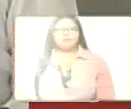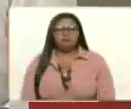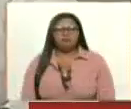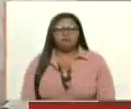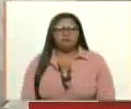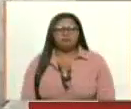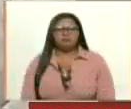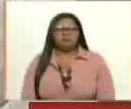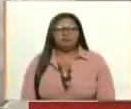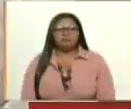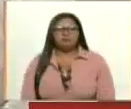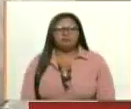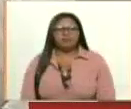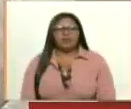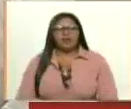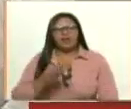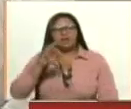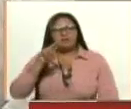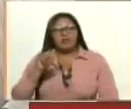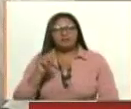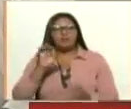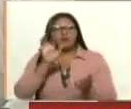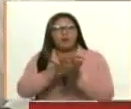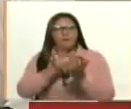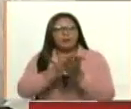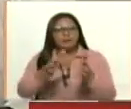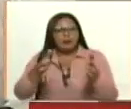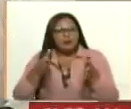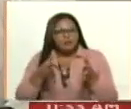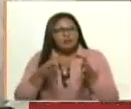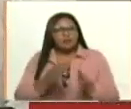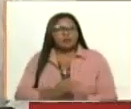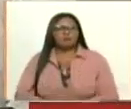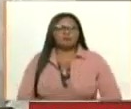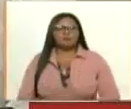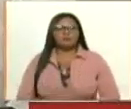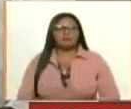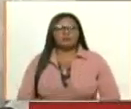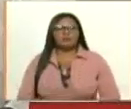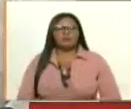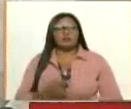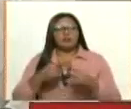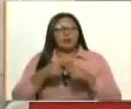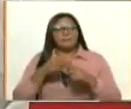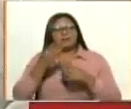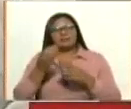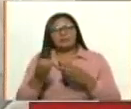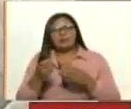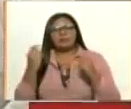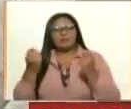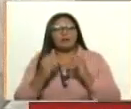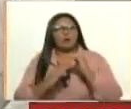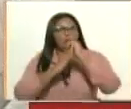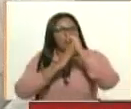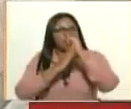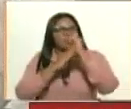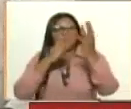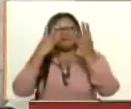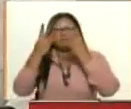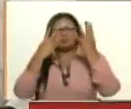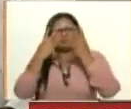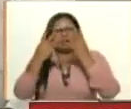Eva Cristina Franco, del estado Nueva Esparta, fue la ganadora de la categoría Pesebre de Vanguardia en el